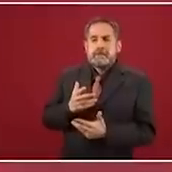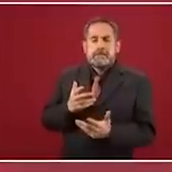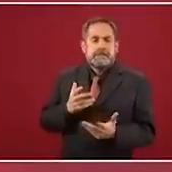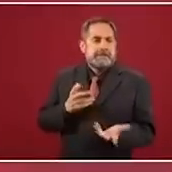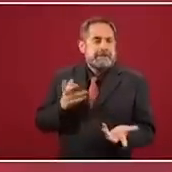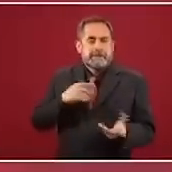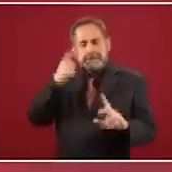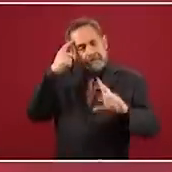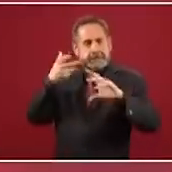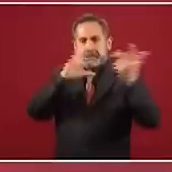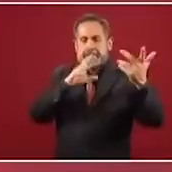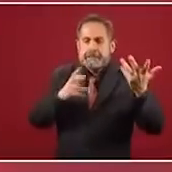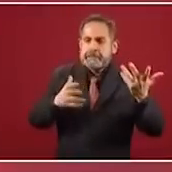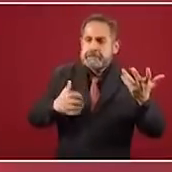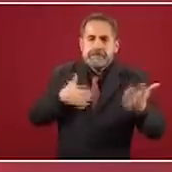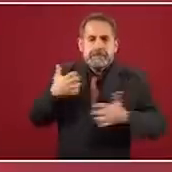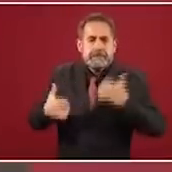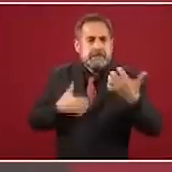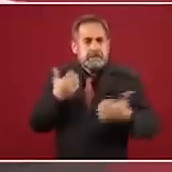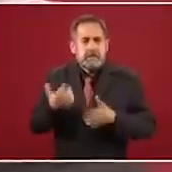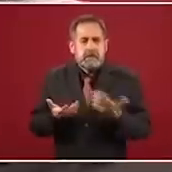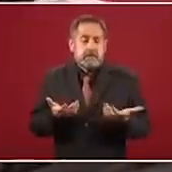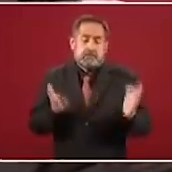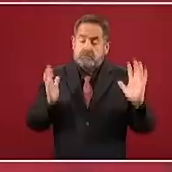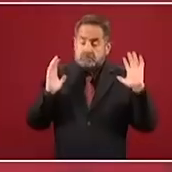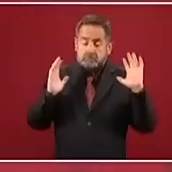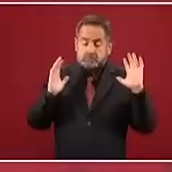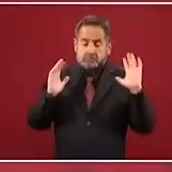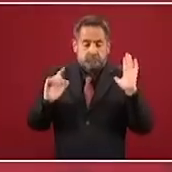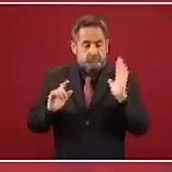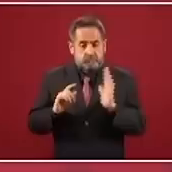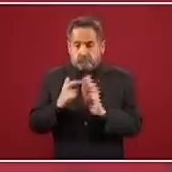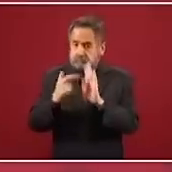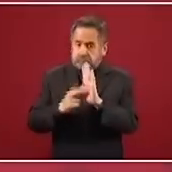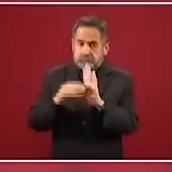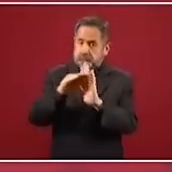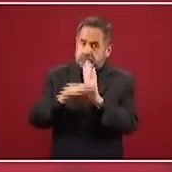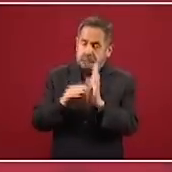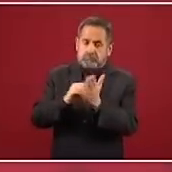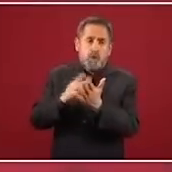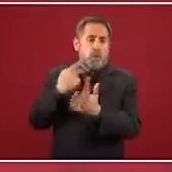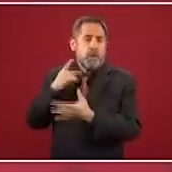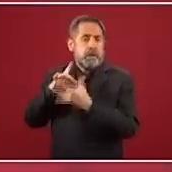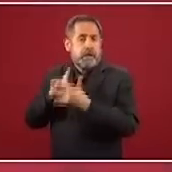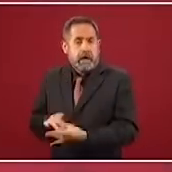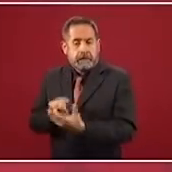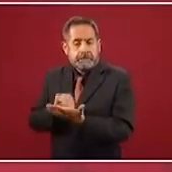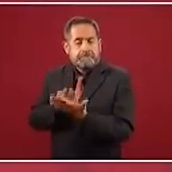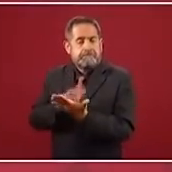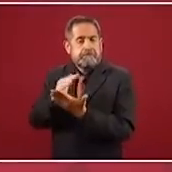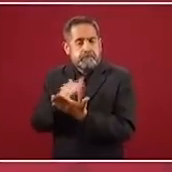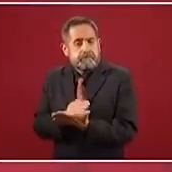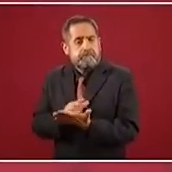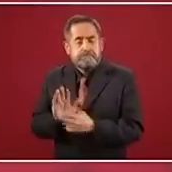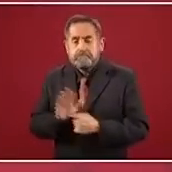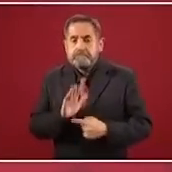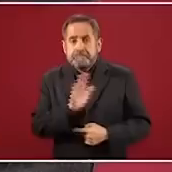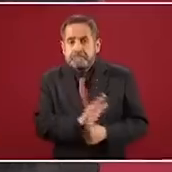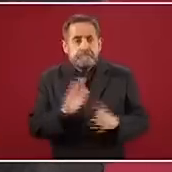desquiciados por estas medidas, por estas políticas, pero no se debe de